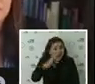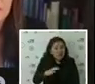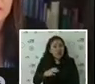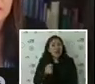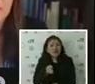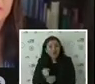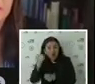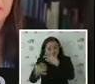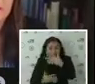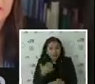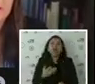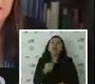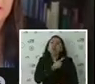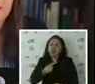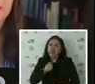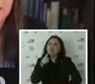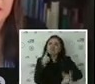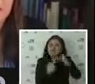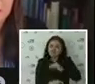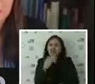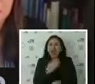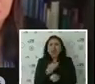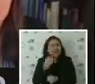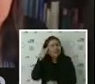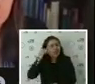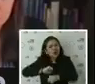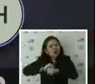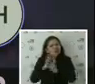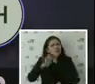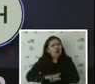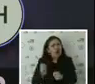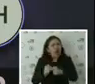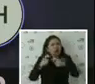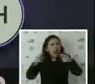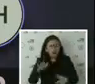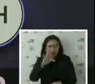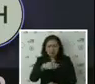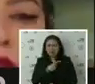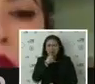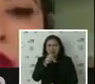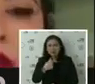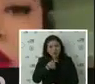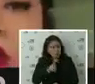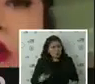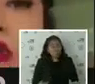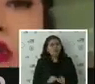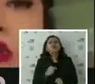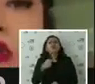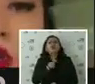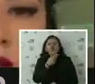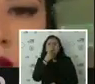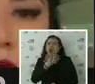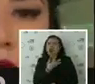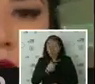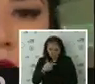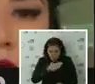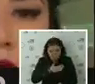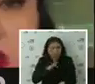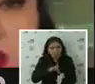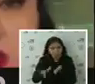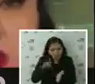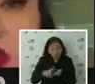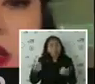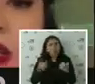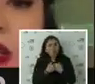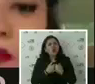que ha estado aumentando más con esta pandemia, ¿no? Quiero comentarles que por mi parte cuentan con todo el apoyo por parte de la